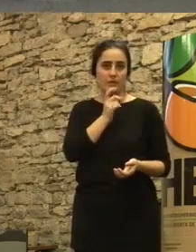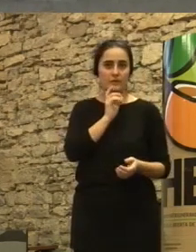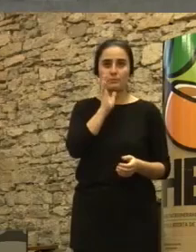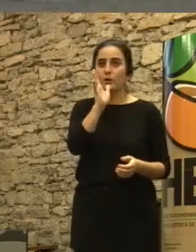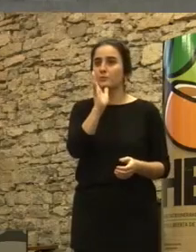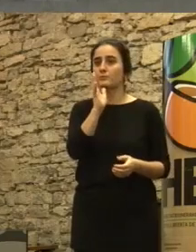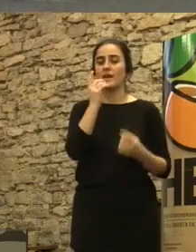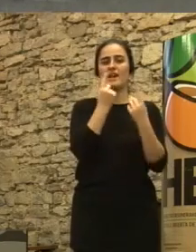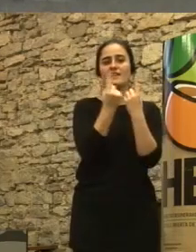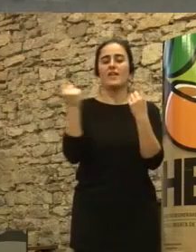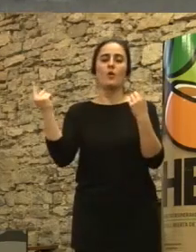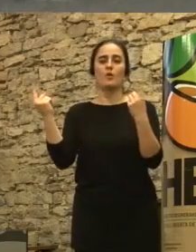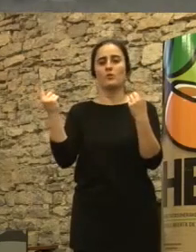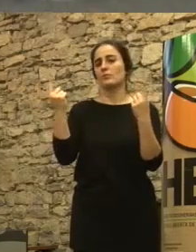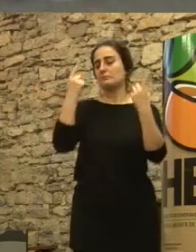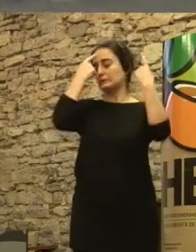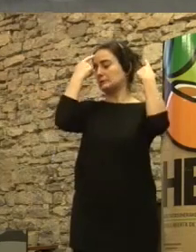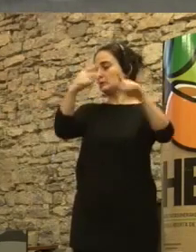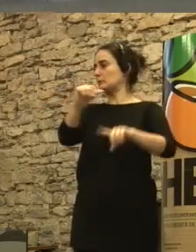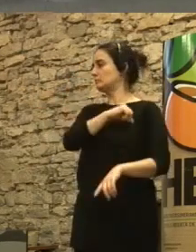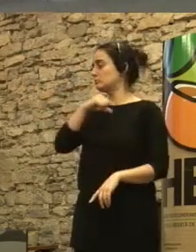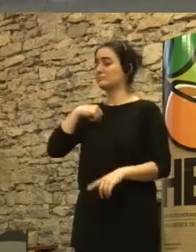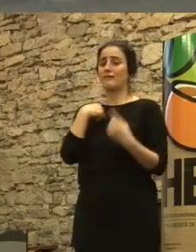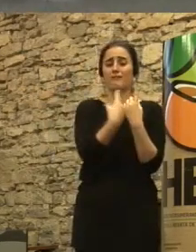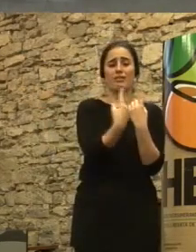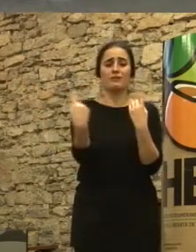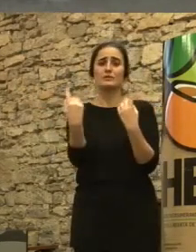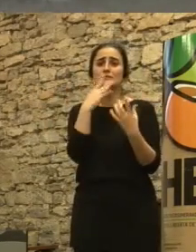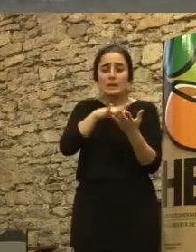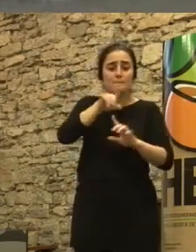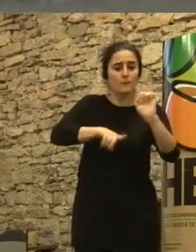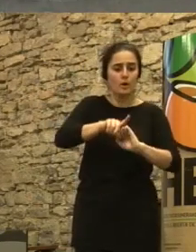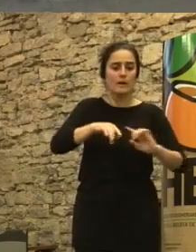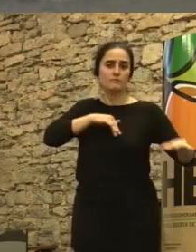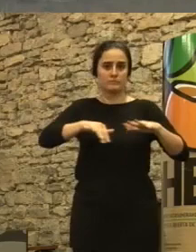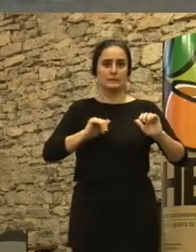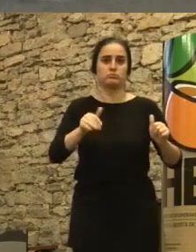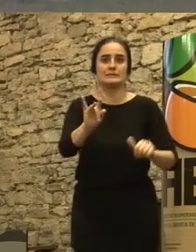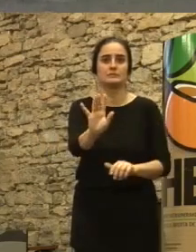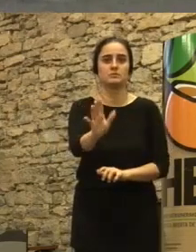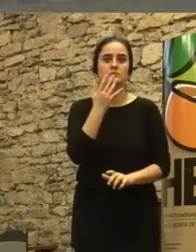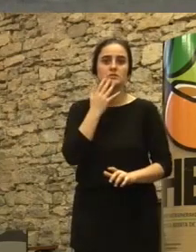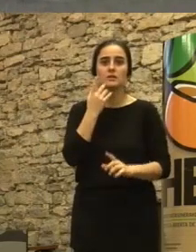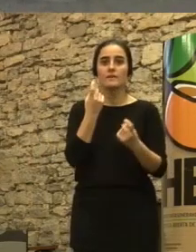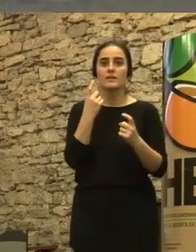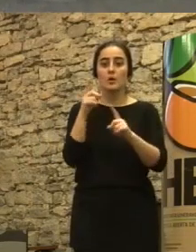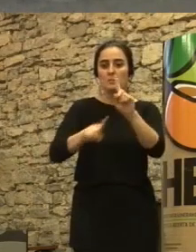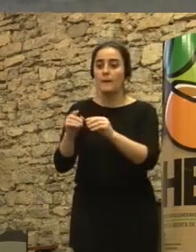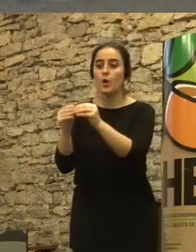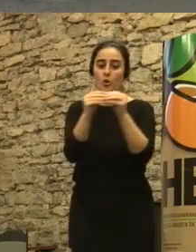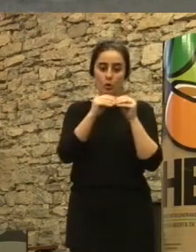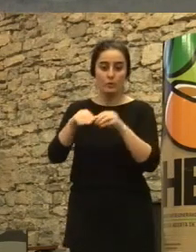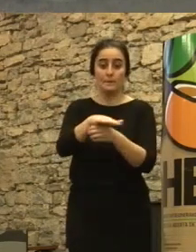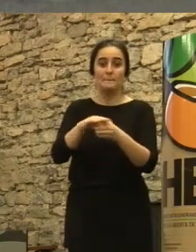cada uno aquí va a lo suyo, las personas se mueven un poco si tienen un problema, pero si hay que hacer un problema comunitario en un barrio, lo que